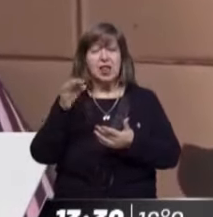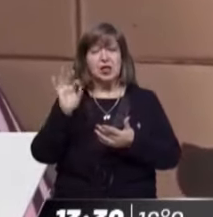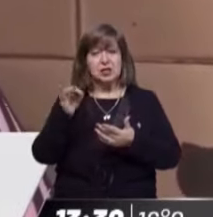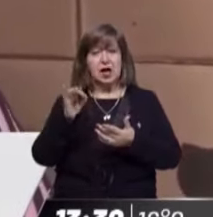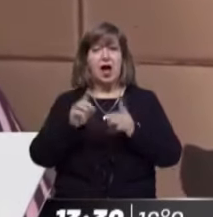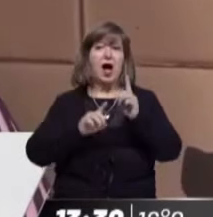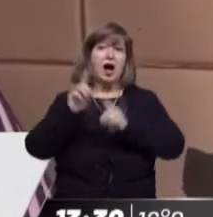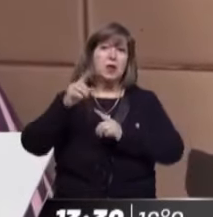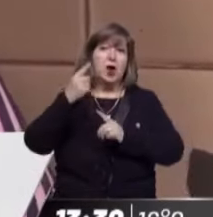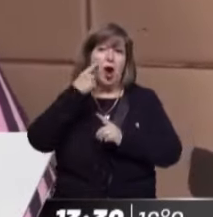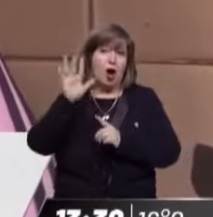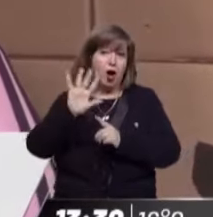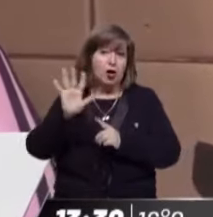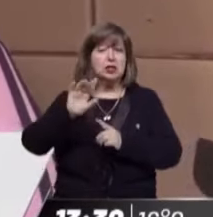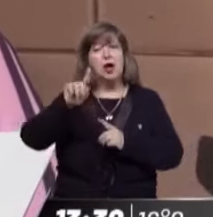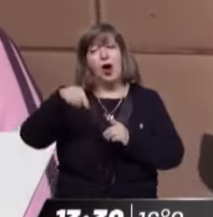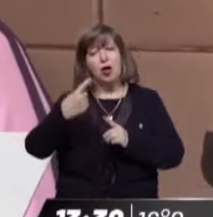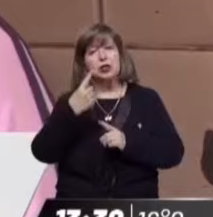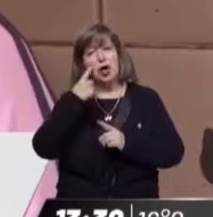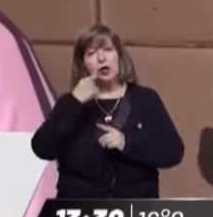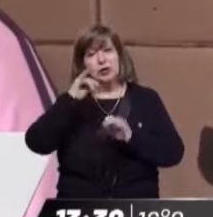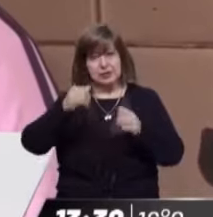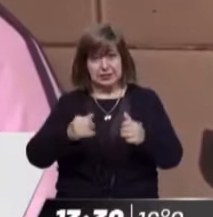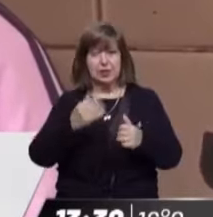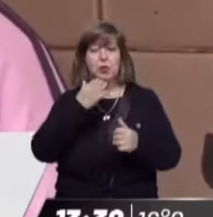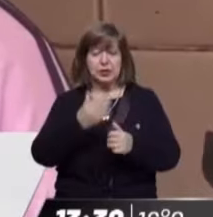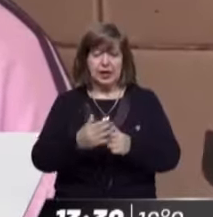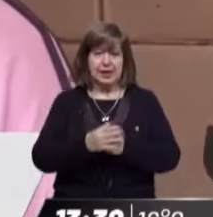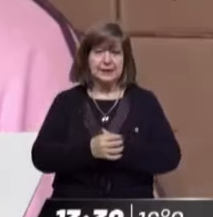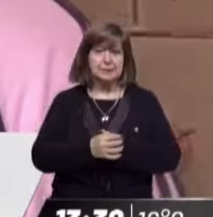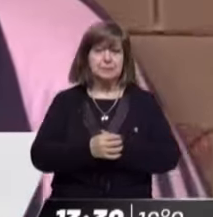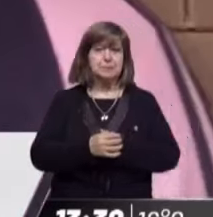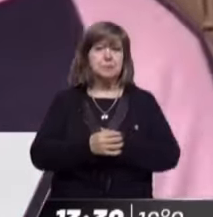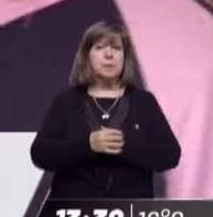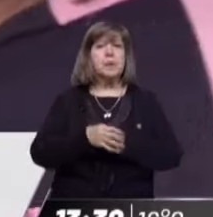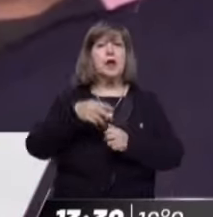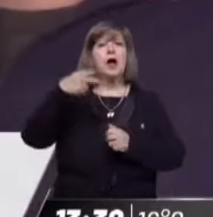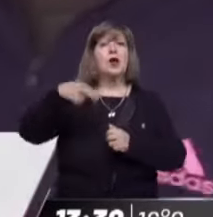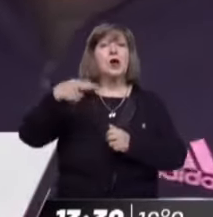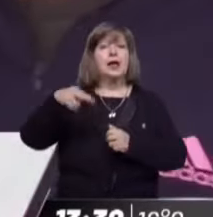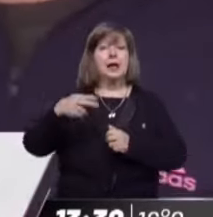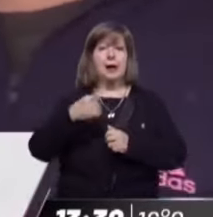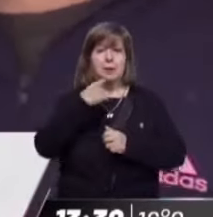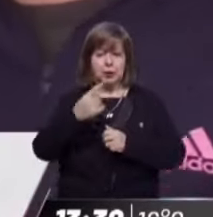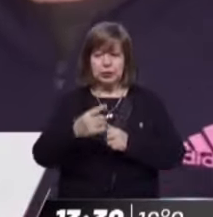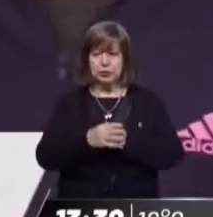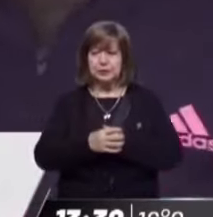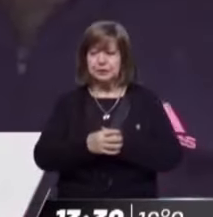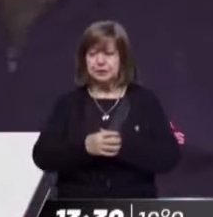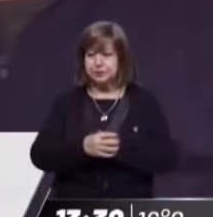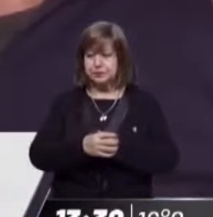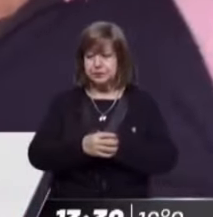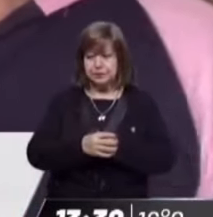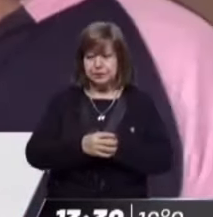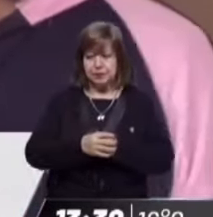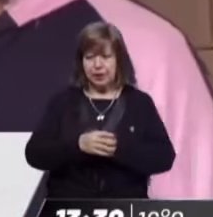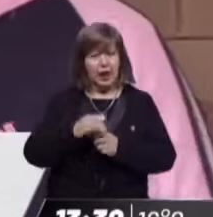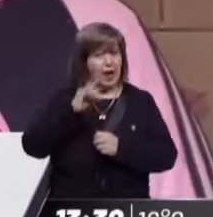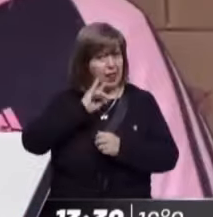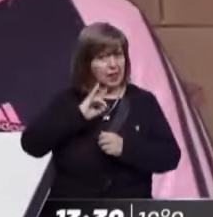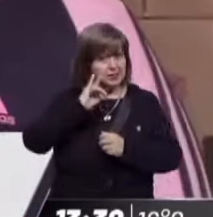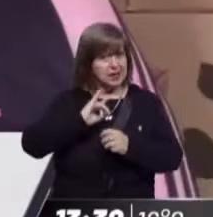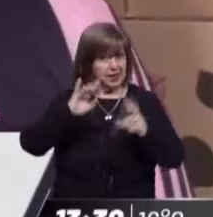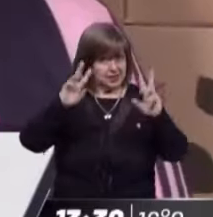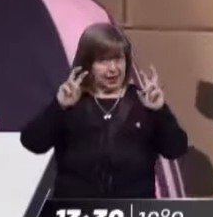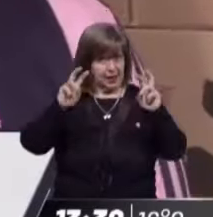otros no Pero para muchos Sí y a esos muchos les doy las gracias no volviendo al tema de la leche puntualmente que me parece que cuando cuando